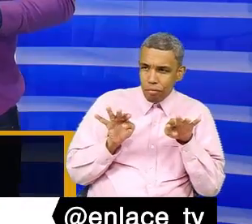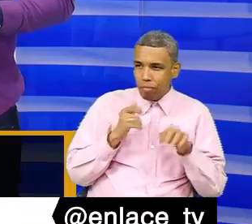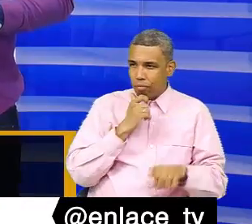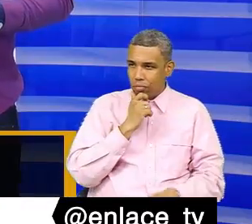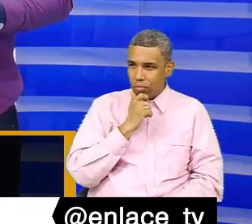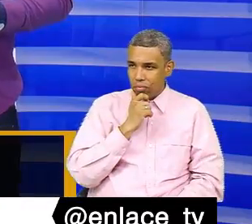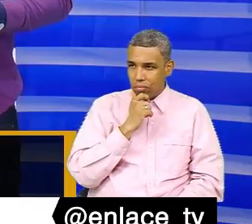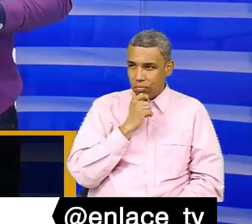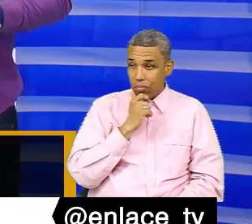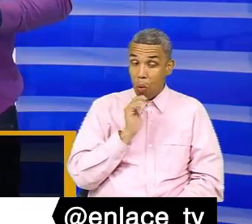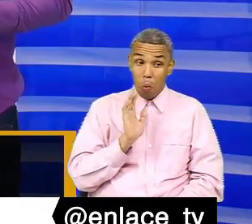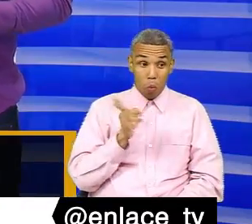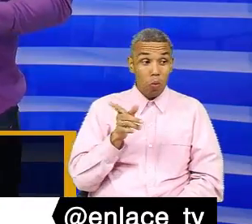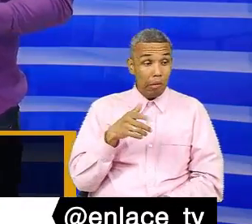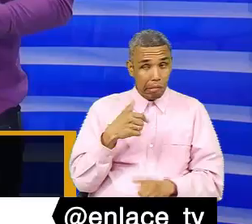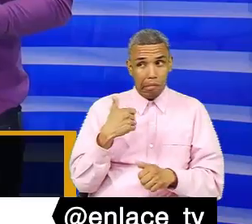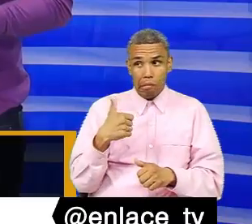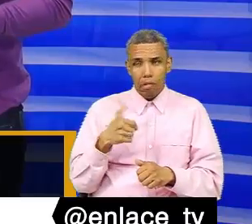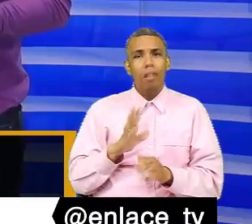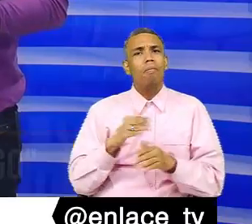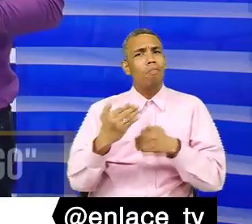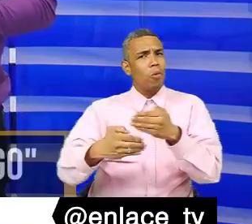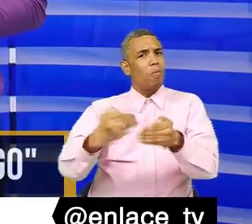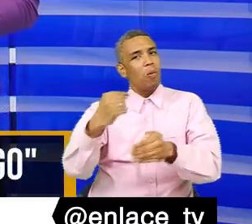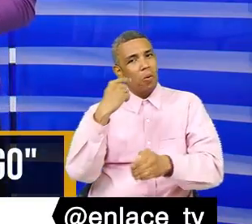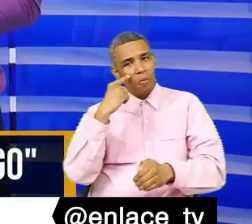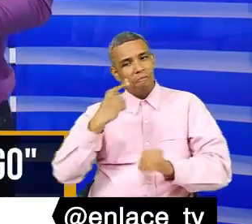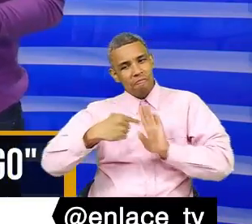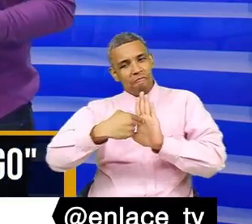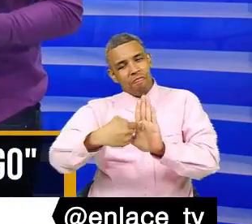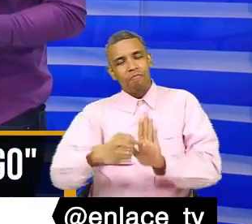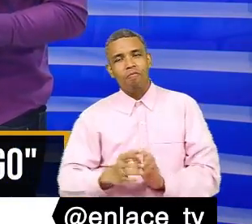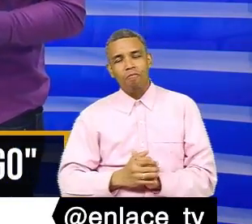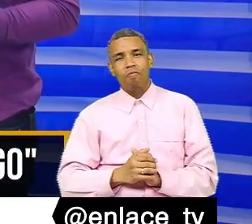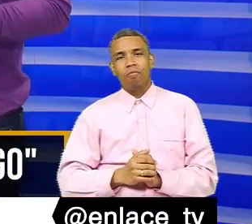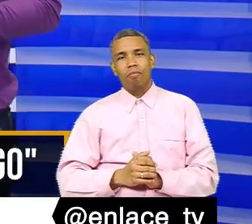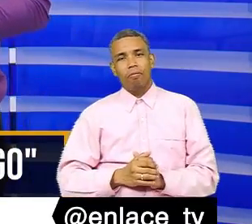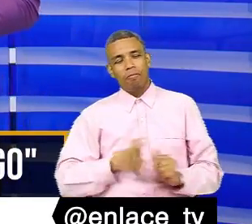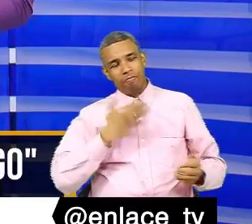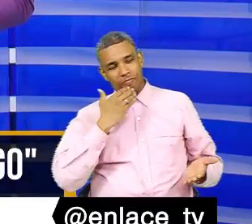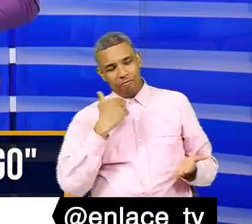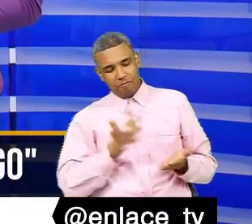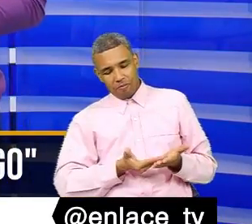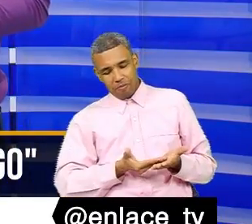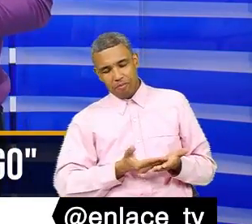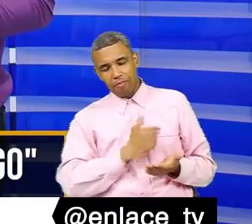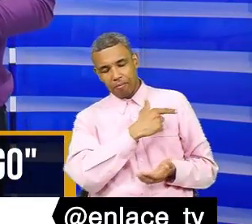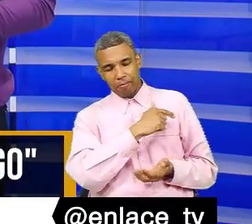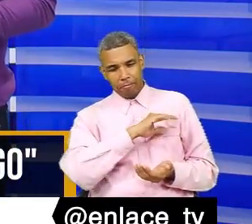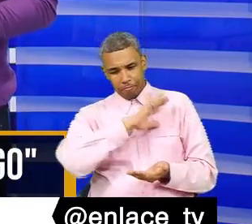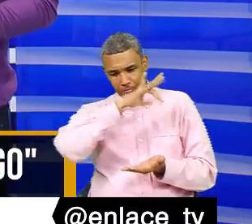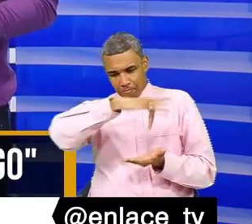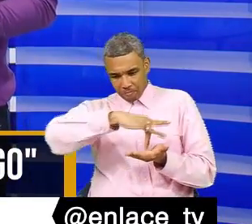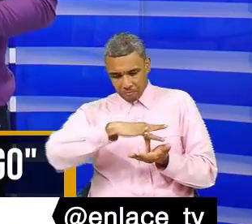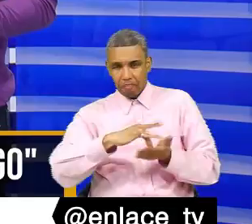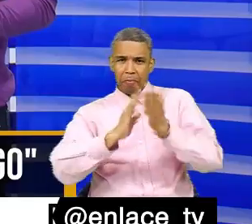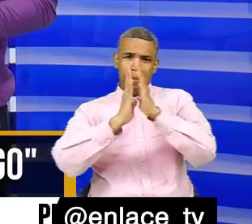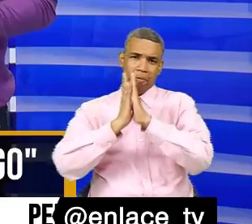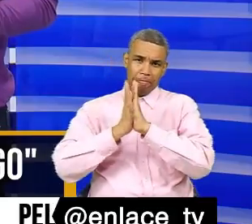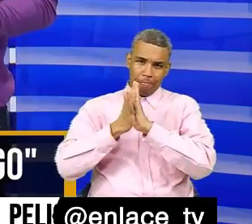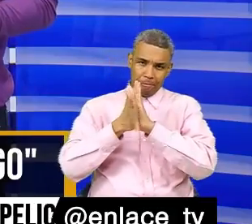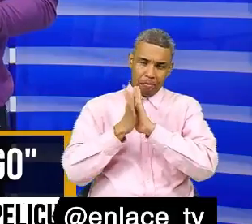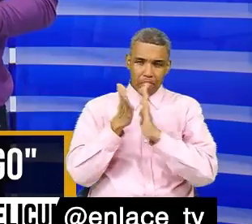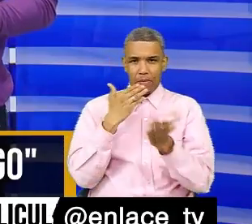desconocido. Súper chévere, Andreo. Bueno, Andreo, eso, muchas gracias por compartir esta experiencia en el